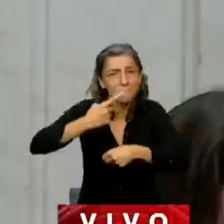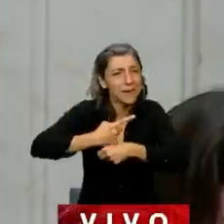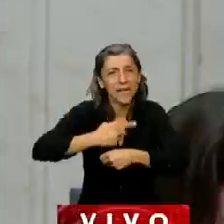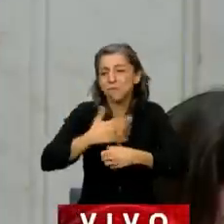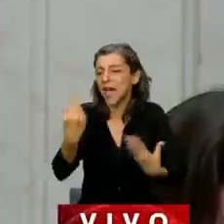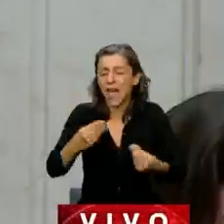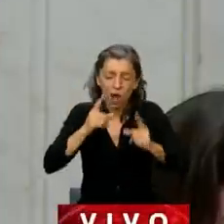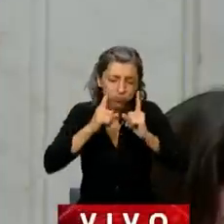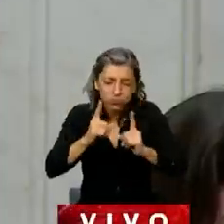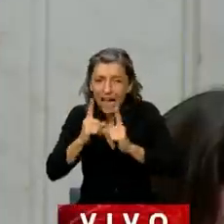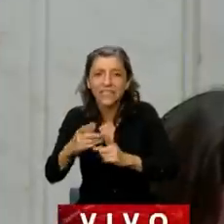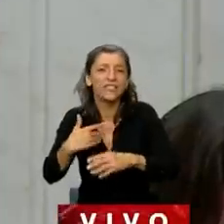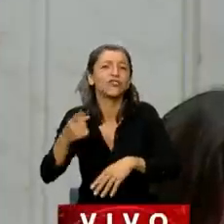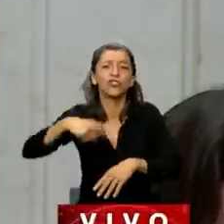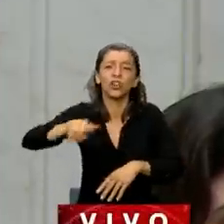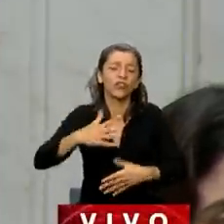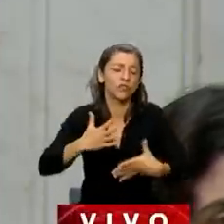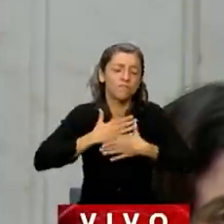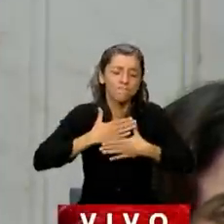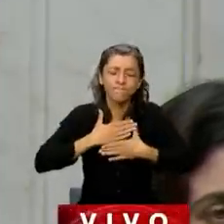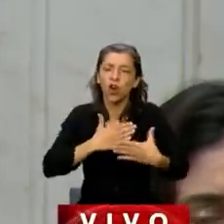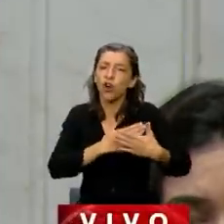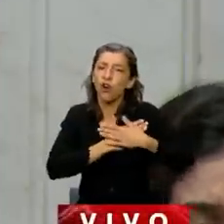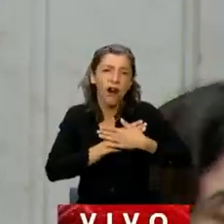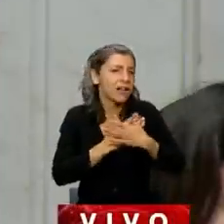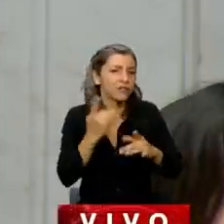y precisamente vida. Muchas gracias.